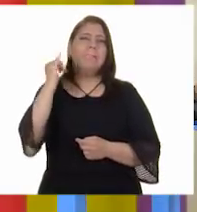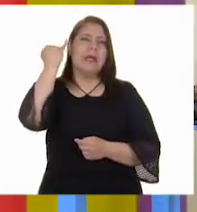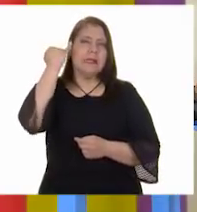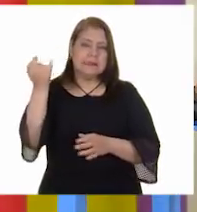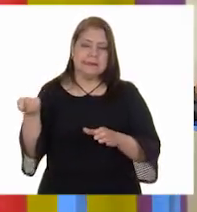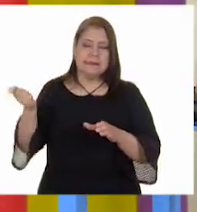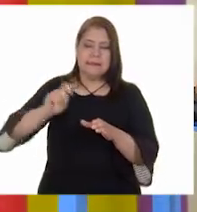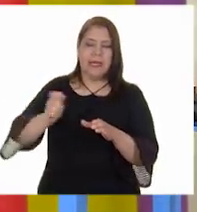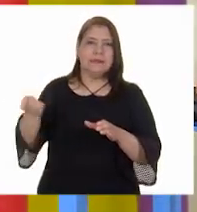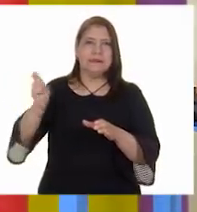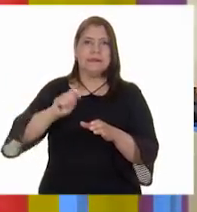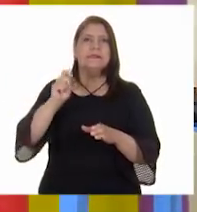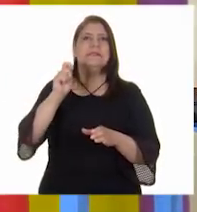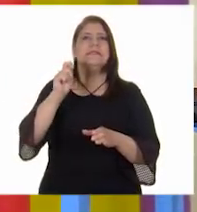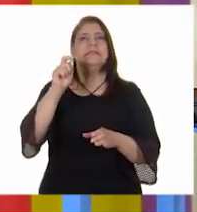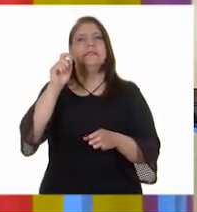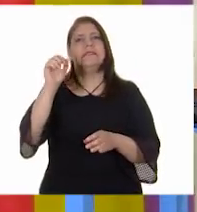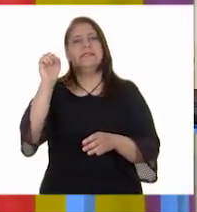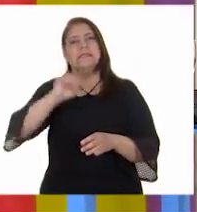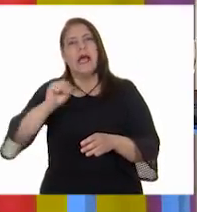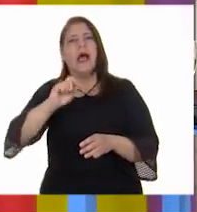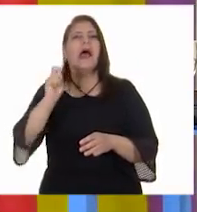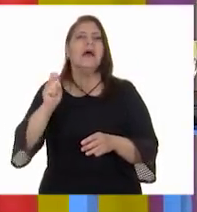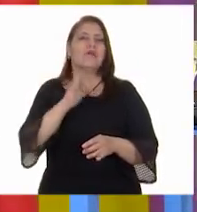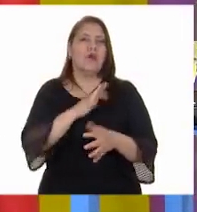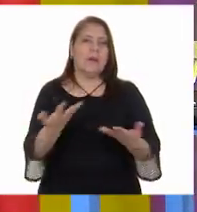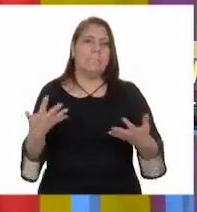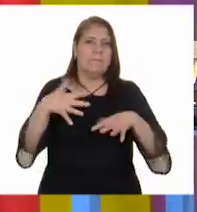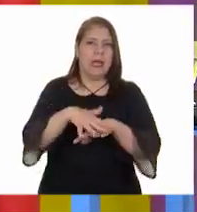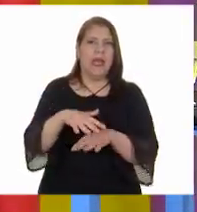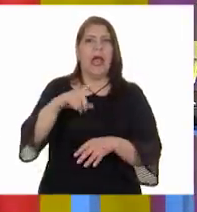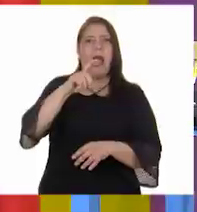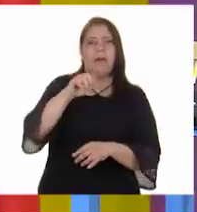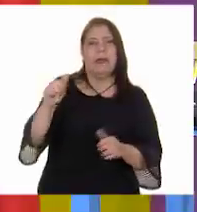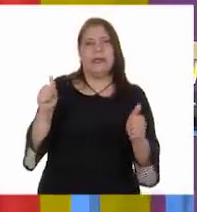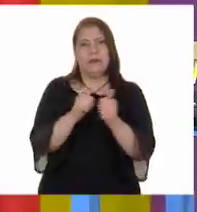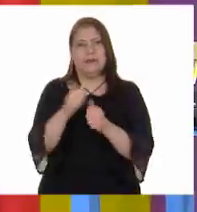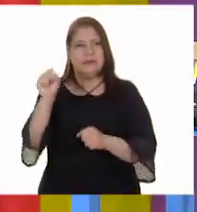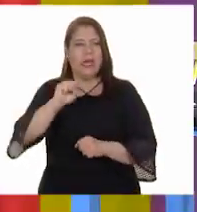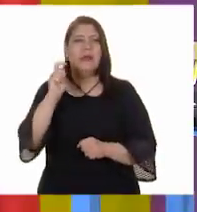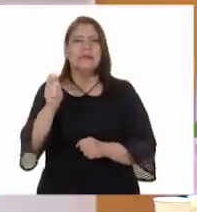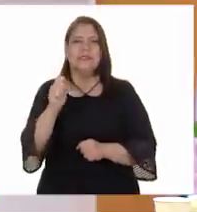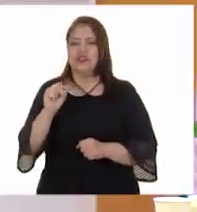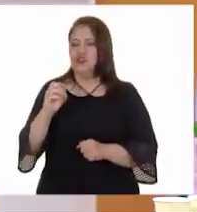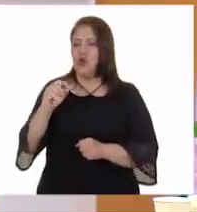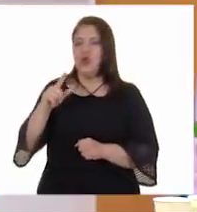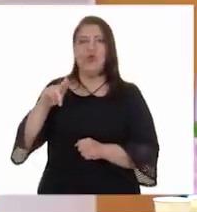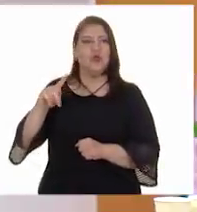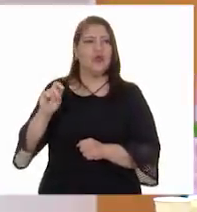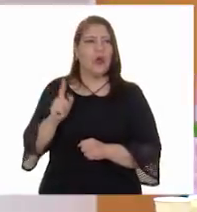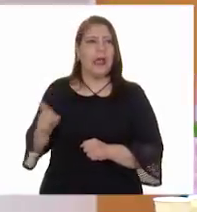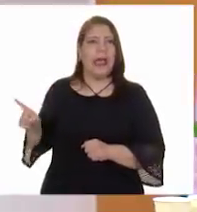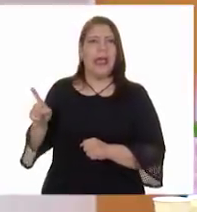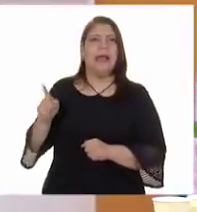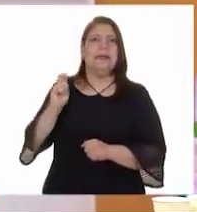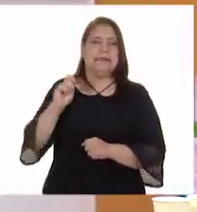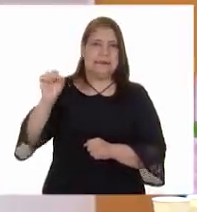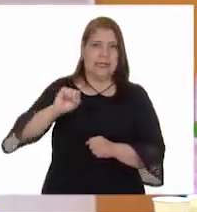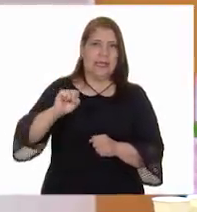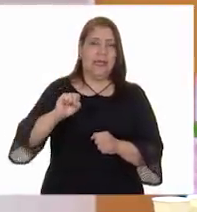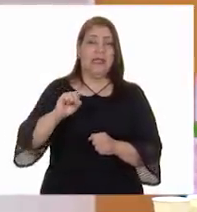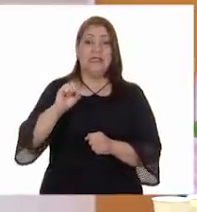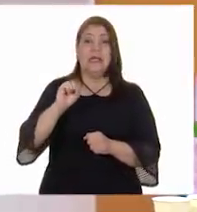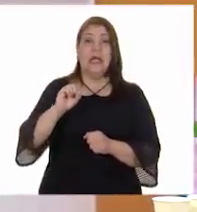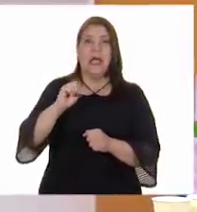va a hacer una mezcla. De agua con sal. ¿Cuál uh-huh. sería el soluto? La sal. ¿Y el solvente? El agua. El agua.